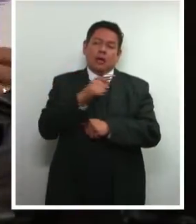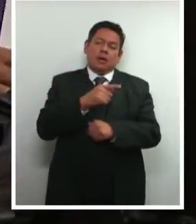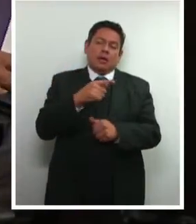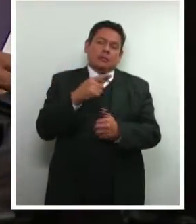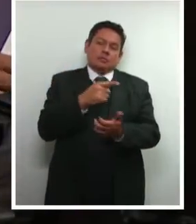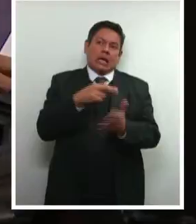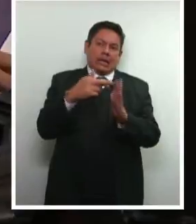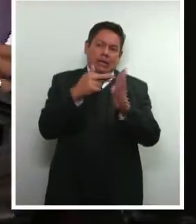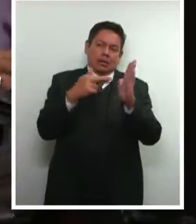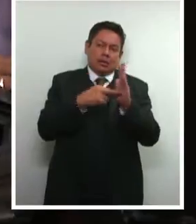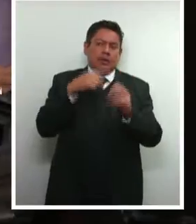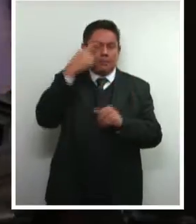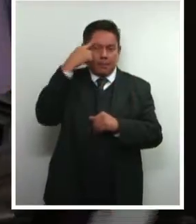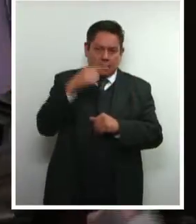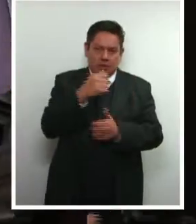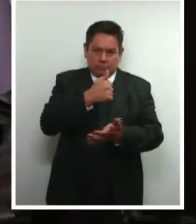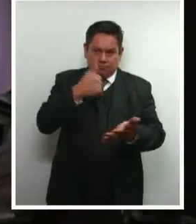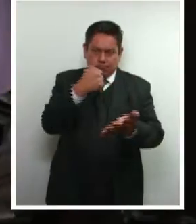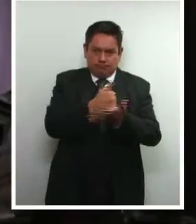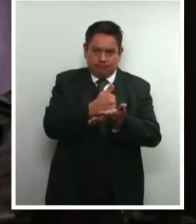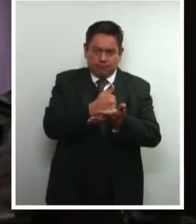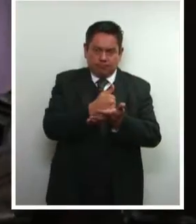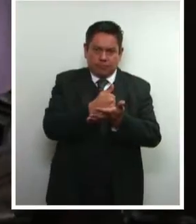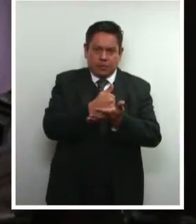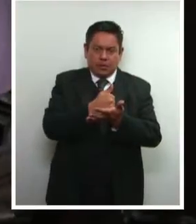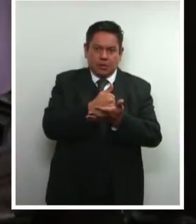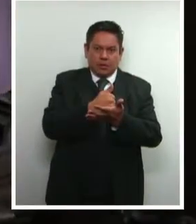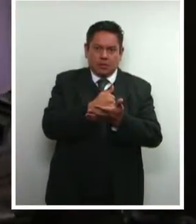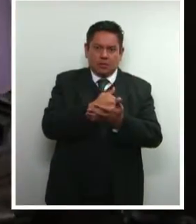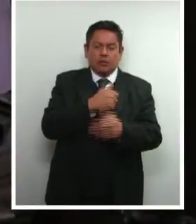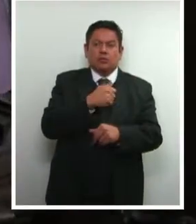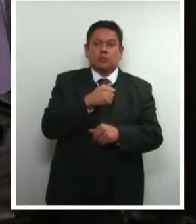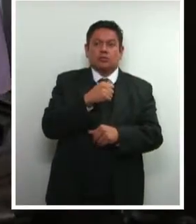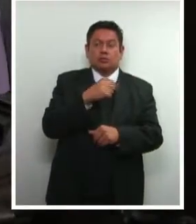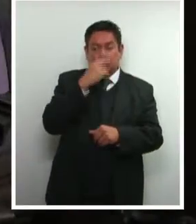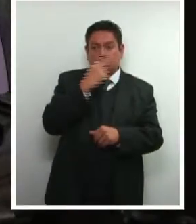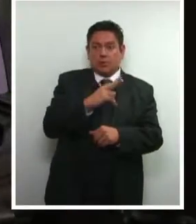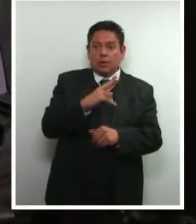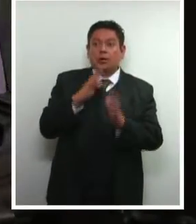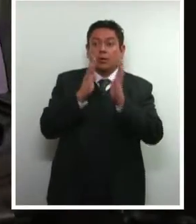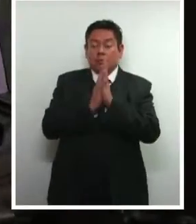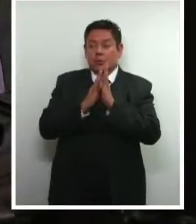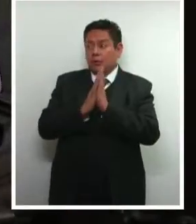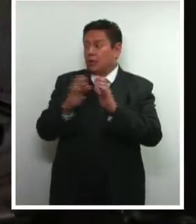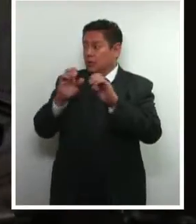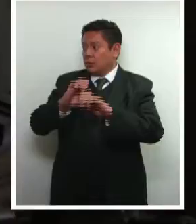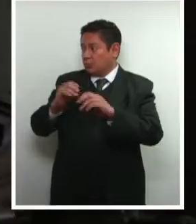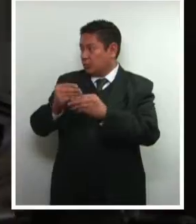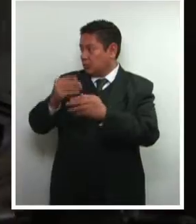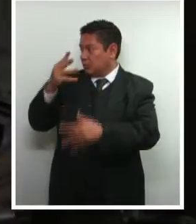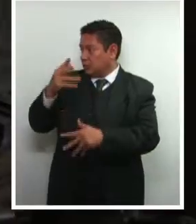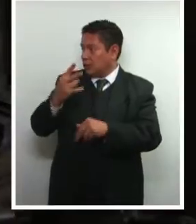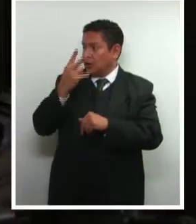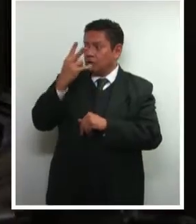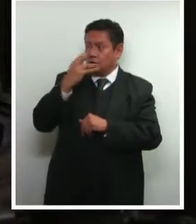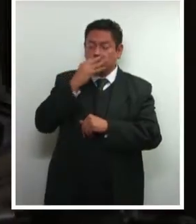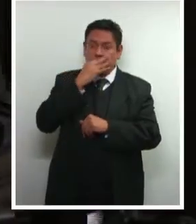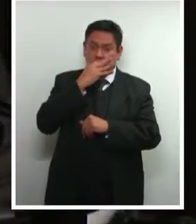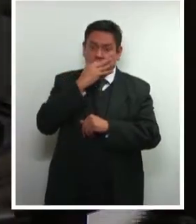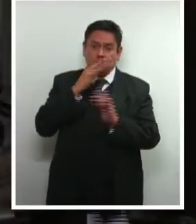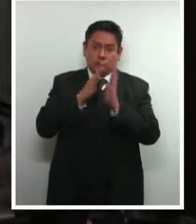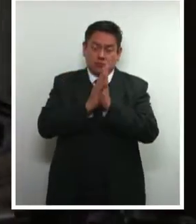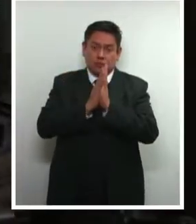interior. Ábrase el sistema electrónico por 2 minutos para proceder a la votación de propuesta de